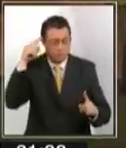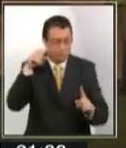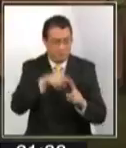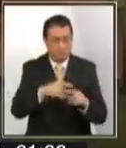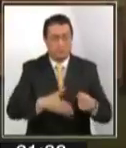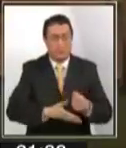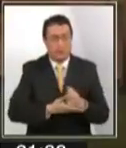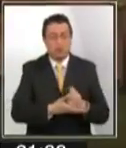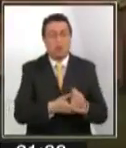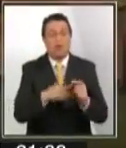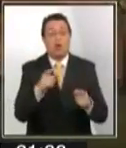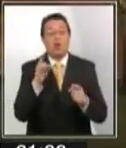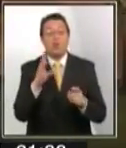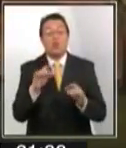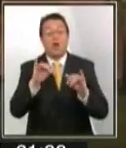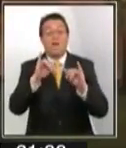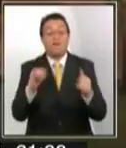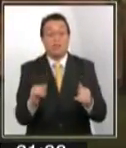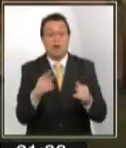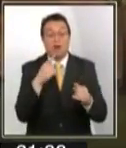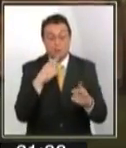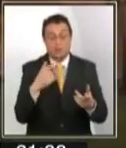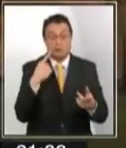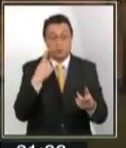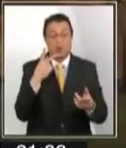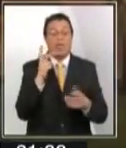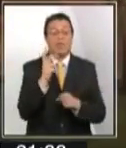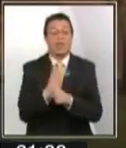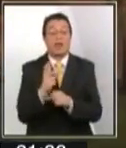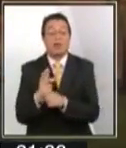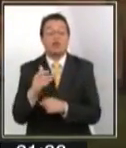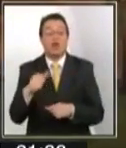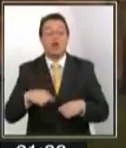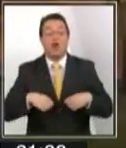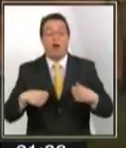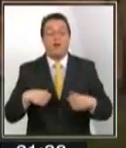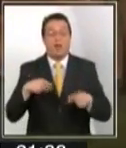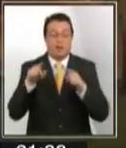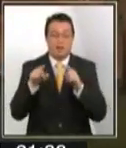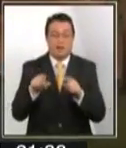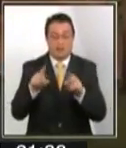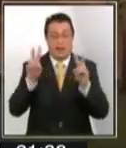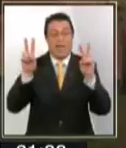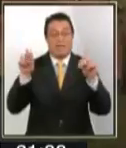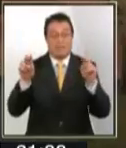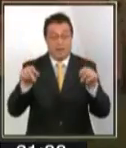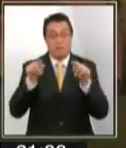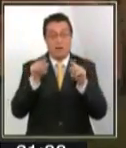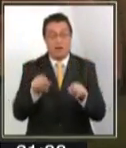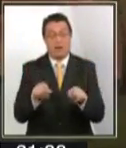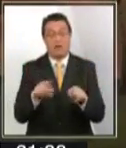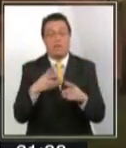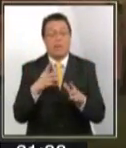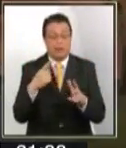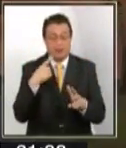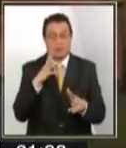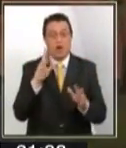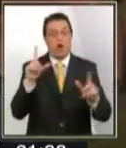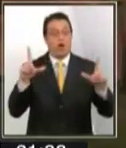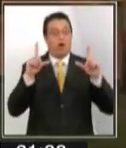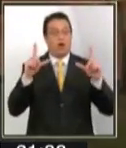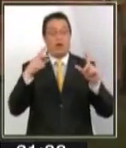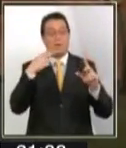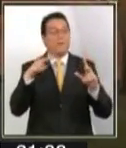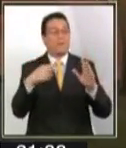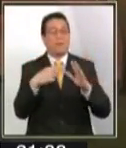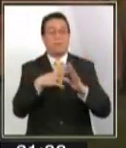de conseguir atención mediática muchas veces tiene que ver con la delincuencia juvenil. Ese es un tema que suele ser llamativo para el mundo de los